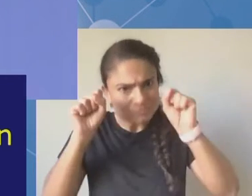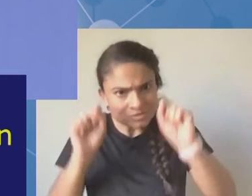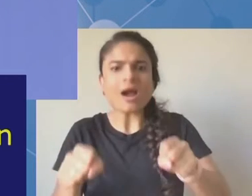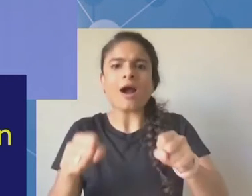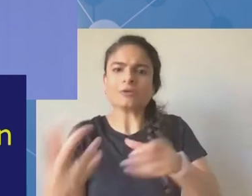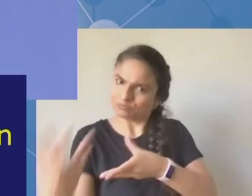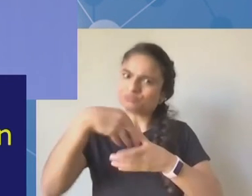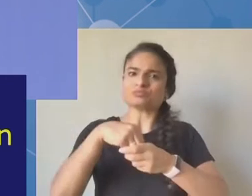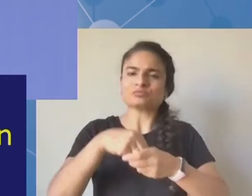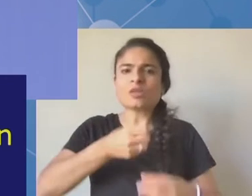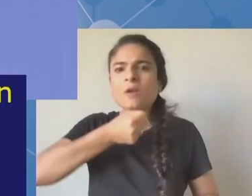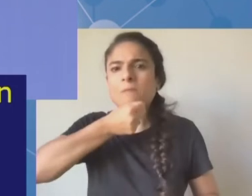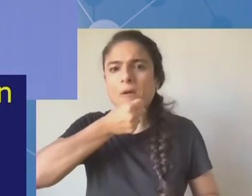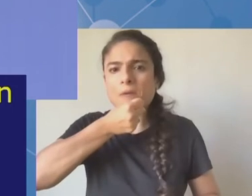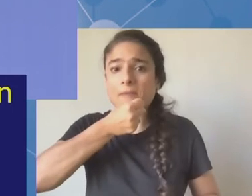presentar